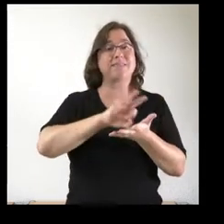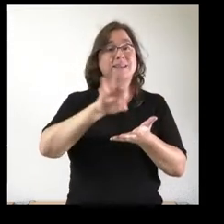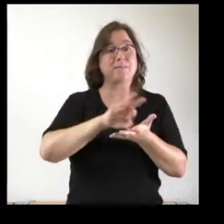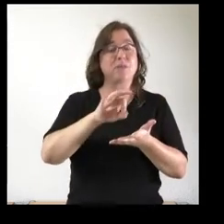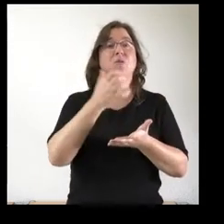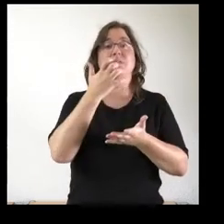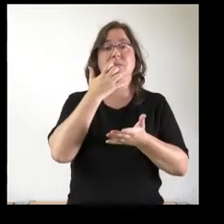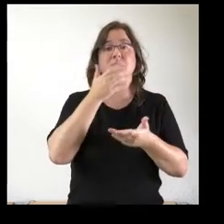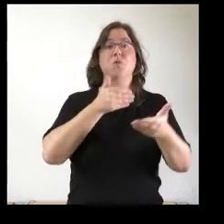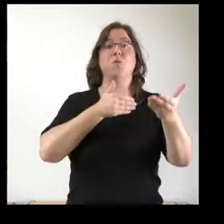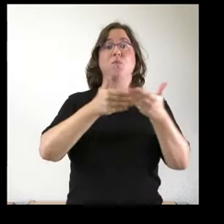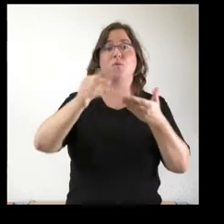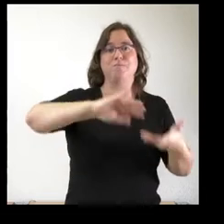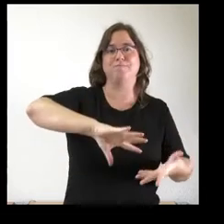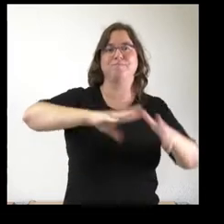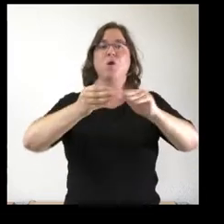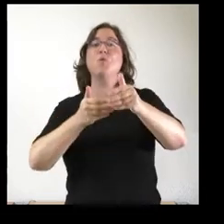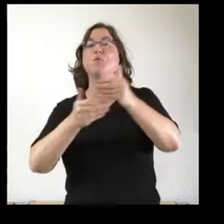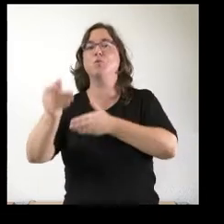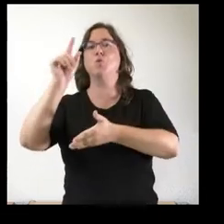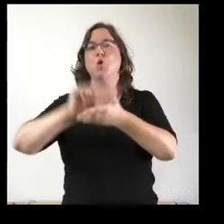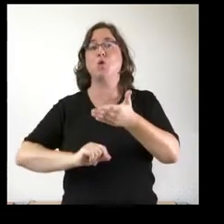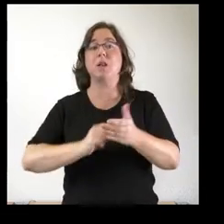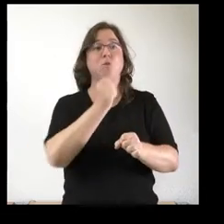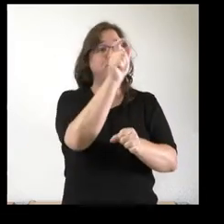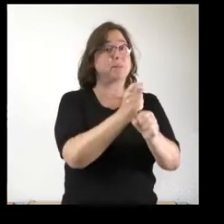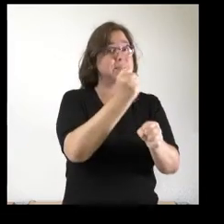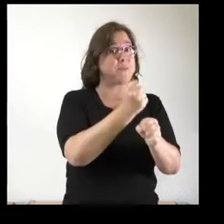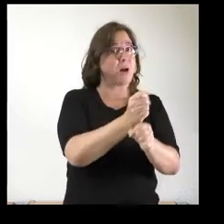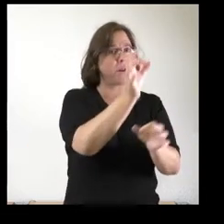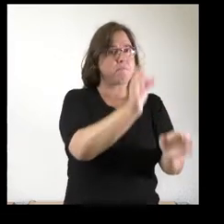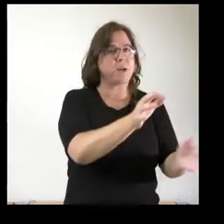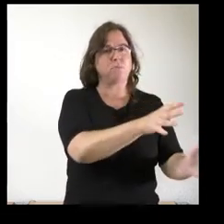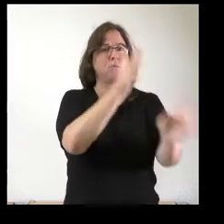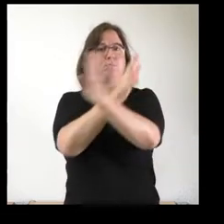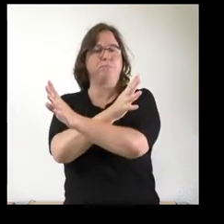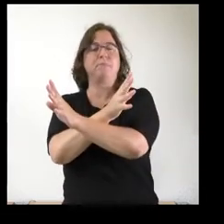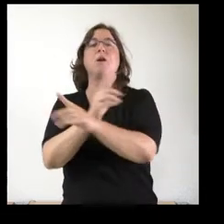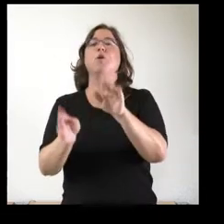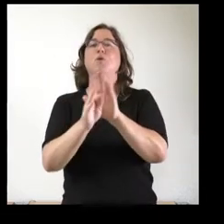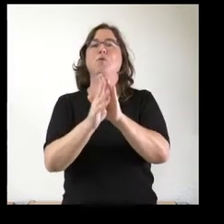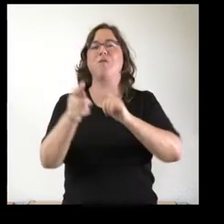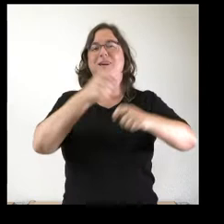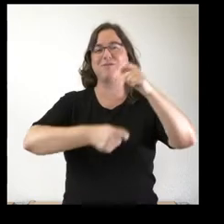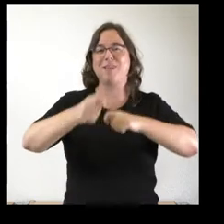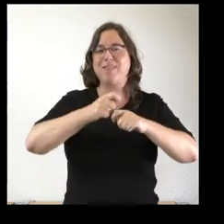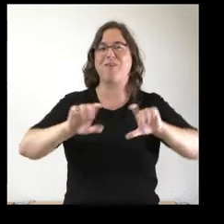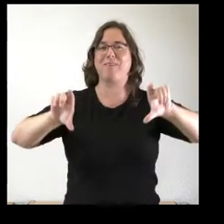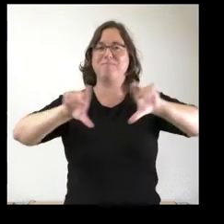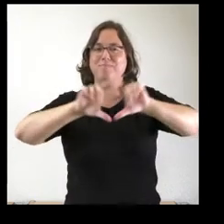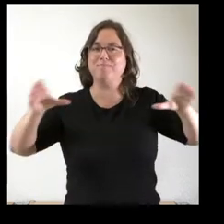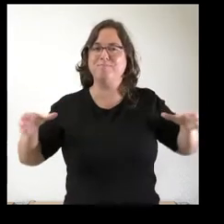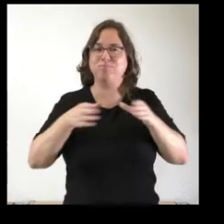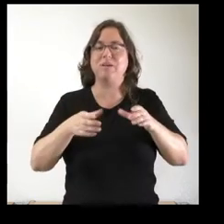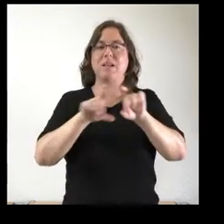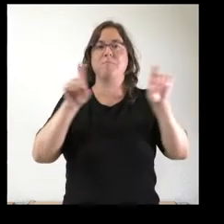se resuelvan los futuros contratos. Se incentivará el asociacionismo o la agrupación de empresas para hacer un sistema más eficiente en todo